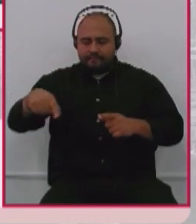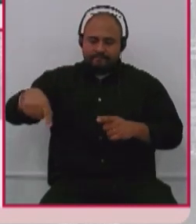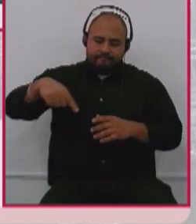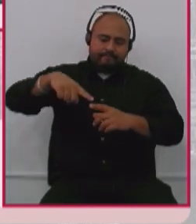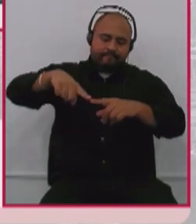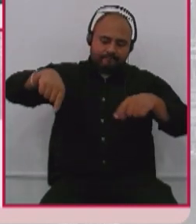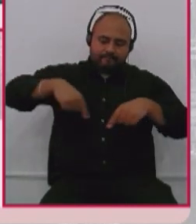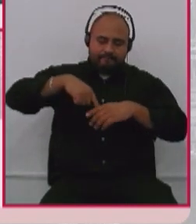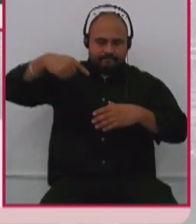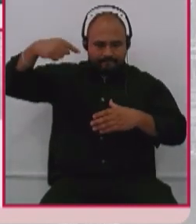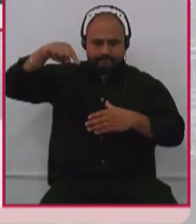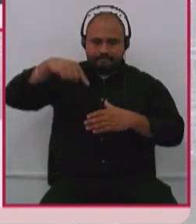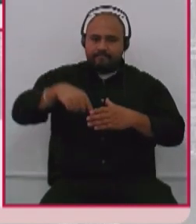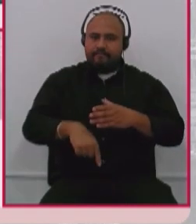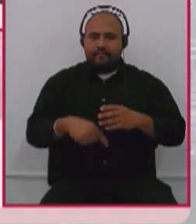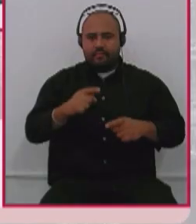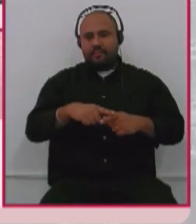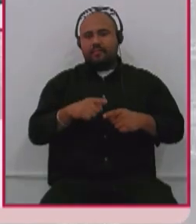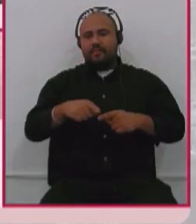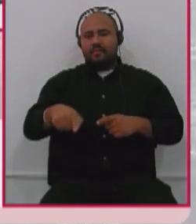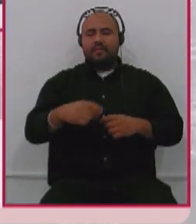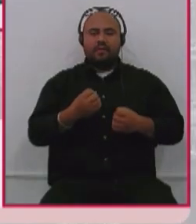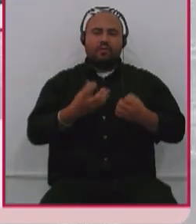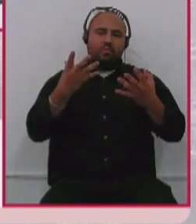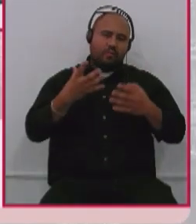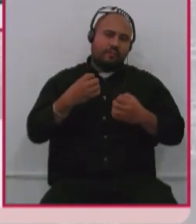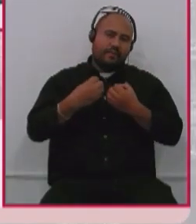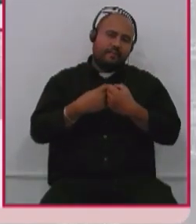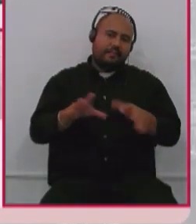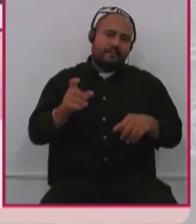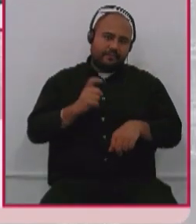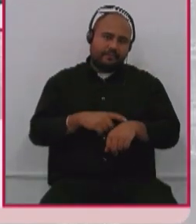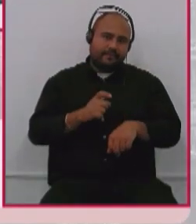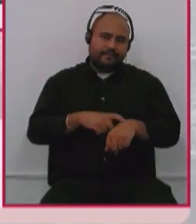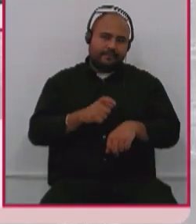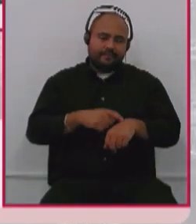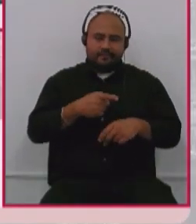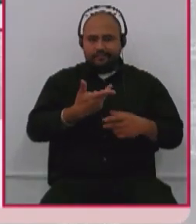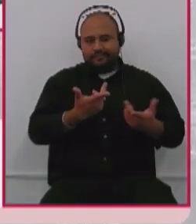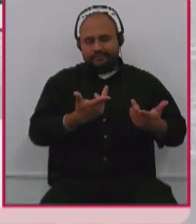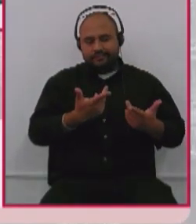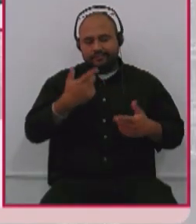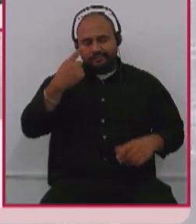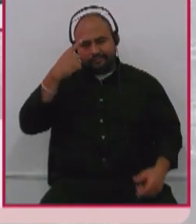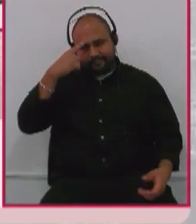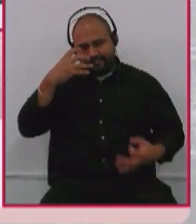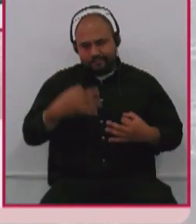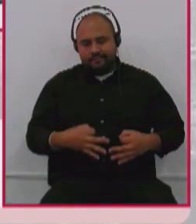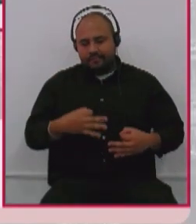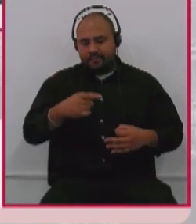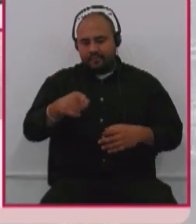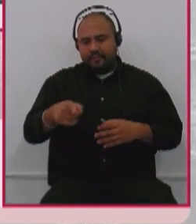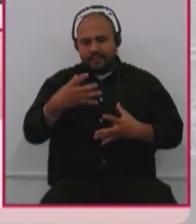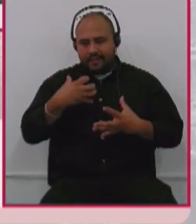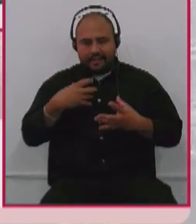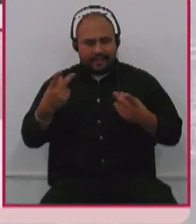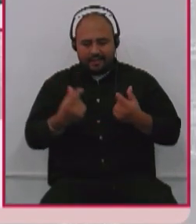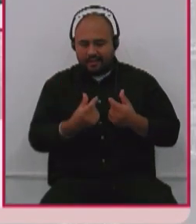movimientos de elementos generaban muchas horas de parada en las cuales no inyectábamos. Así que decidimos atacar primero esas.